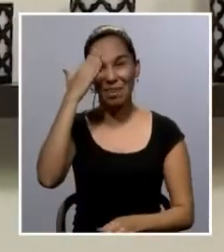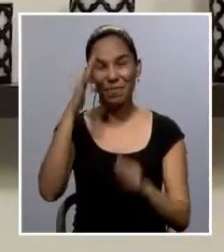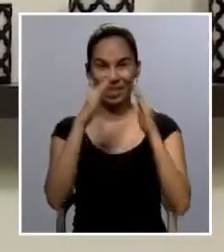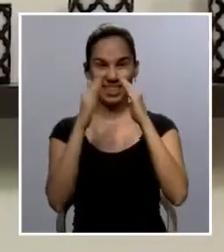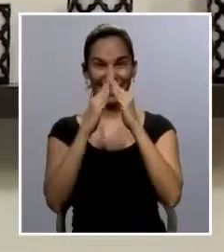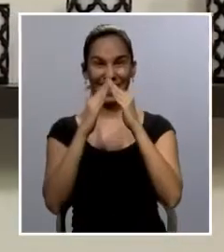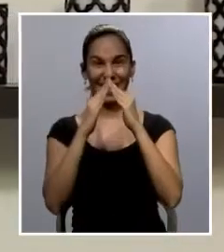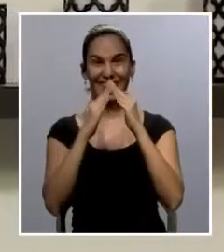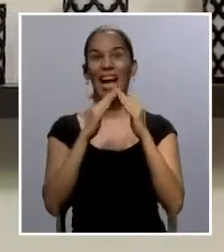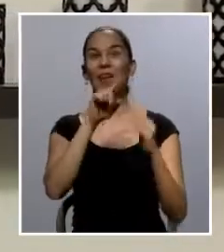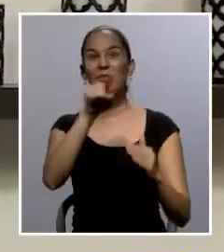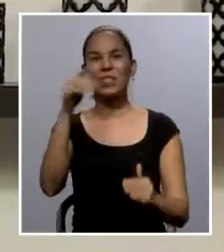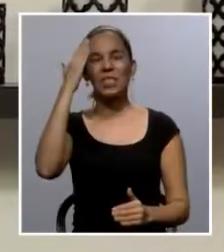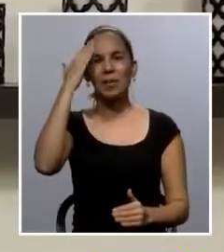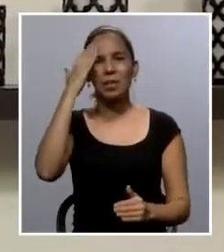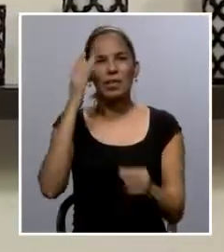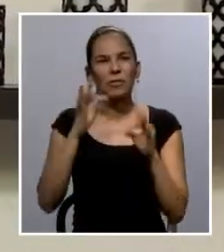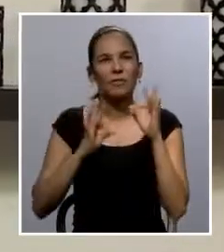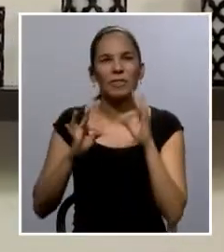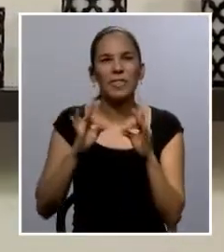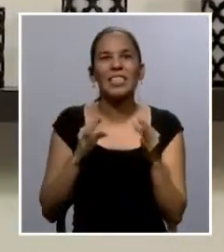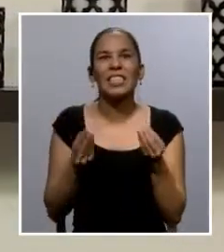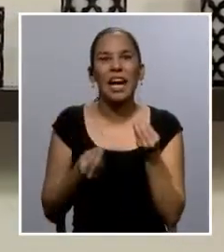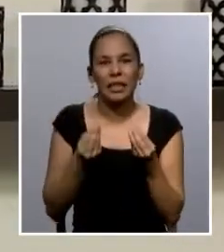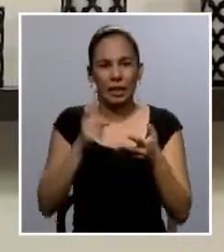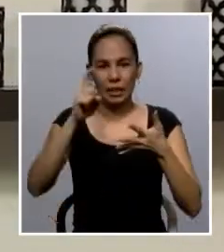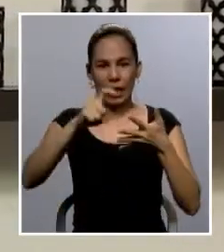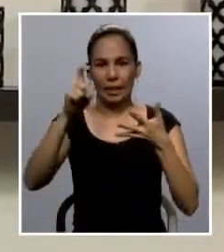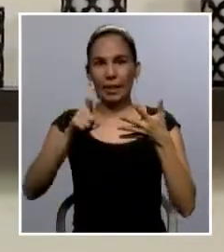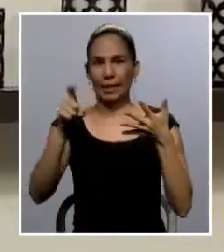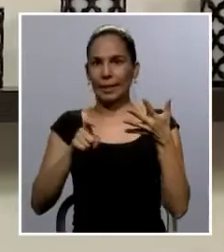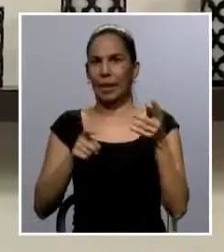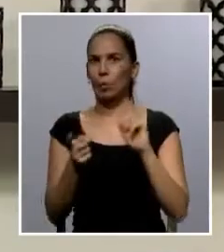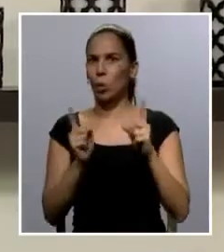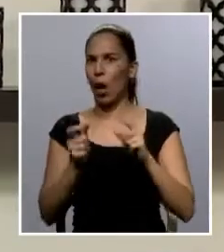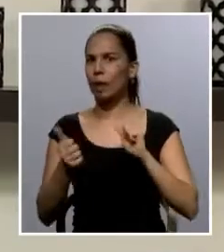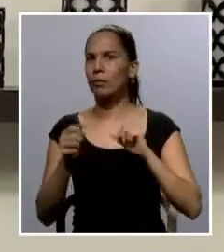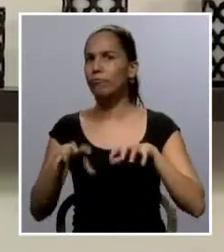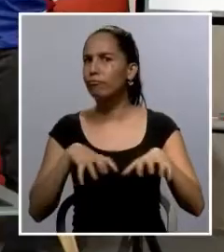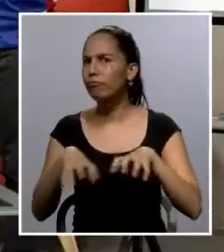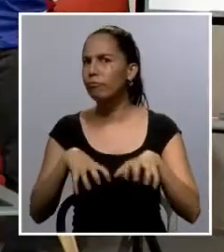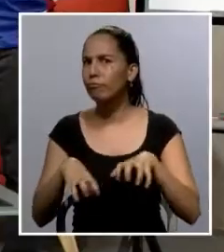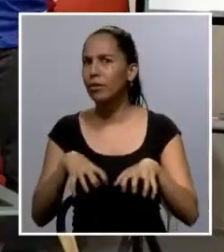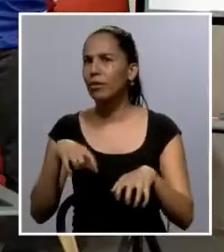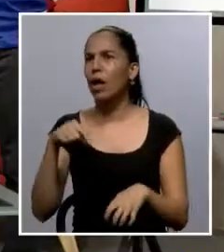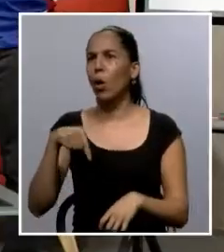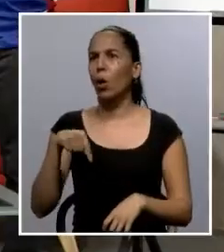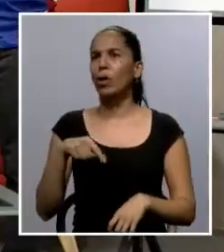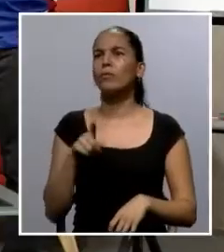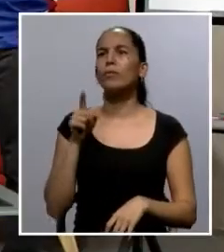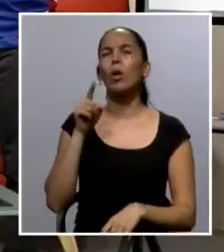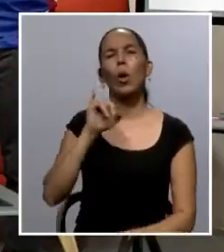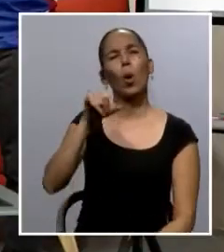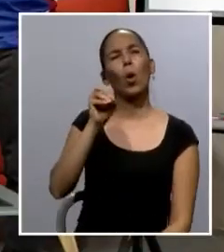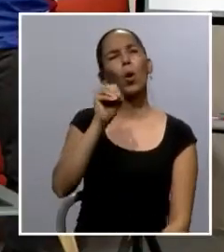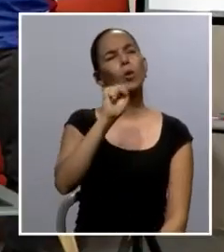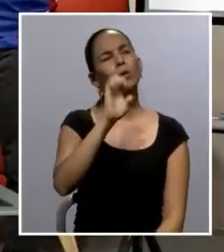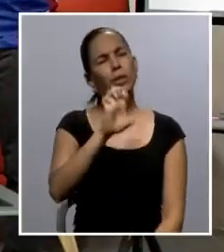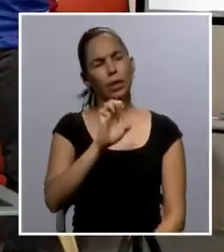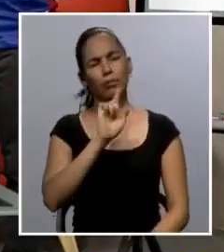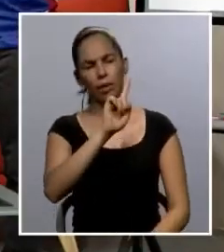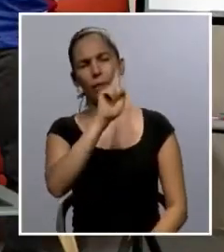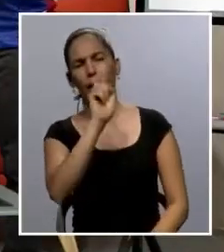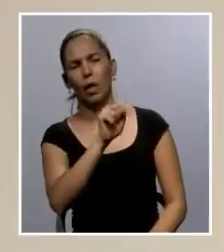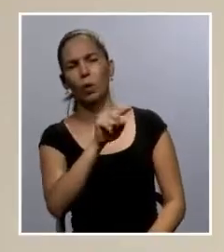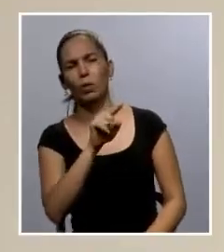casa tengan pendientes qué es lo que vamos a necesitar, cuál es la dinámica. Ahora sí. Don José, le tengo una preguntita. Dígame. Antes de